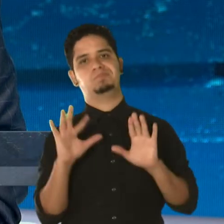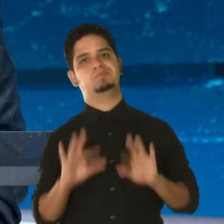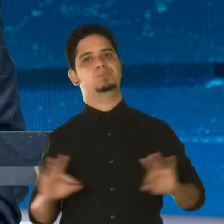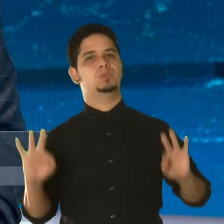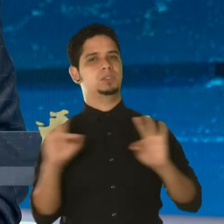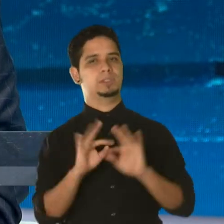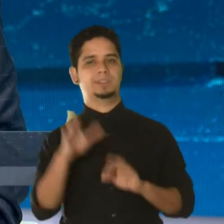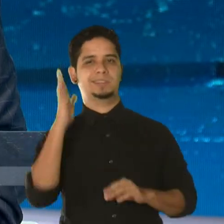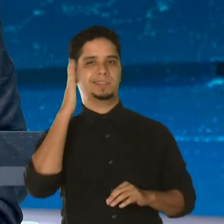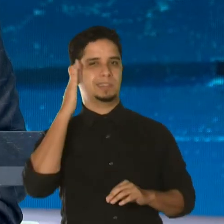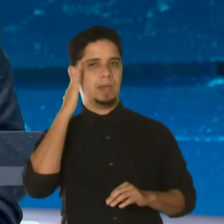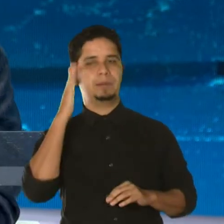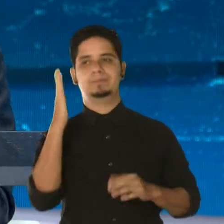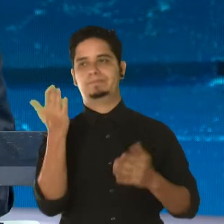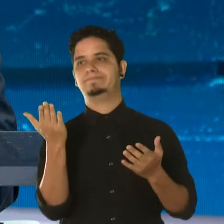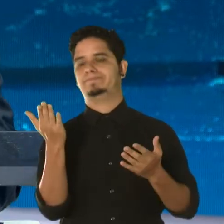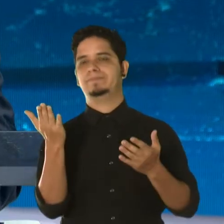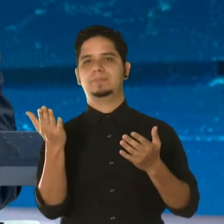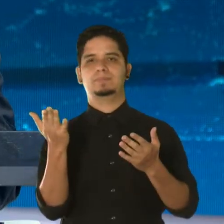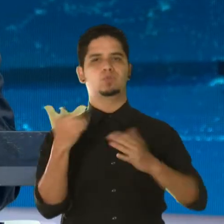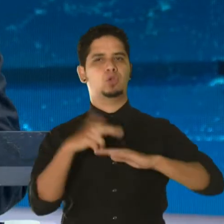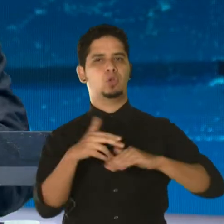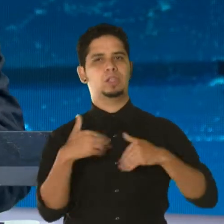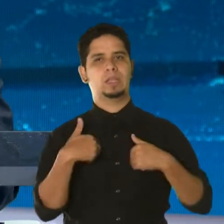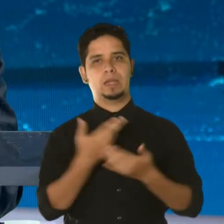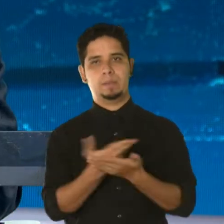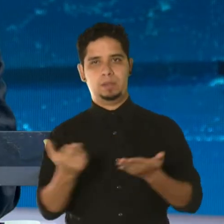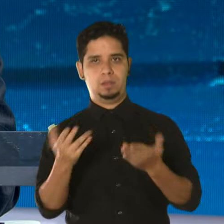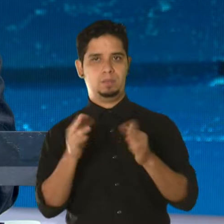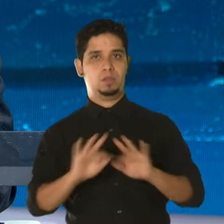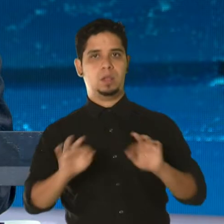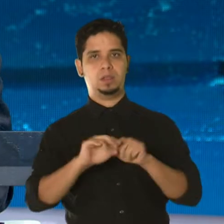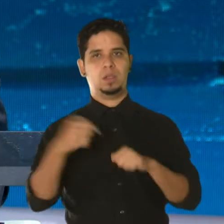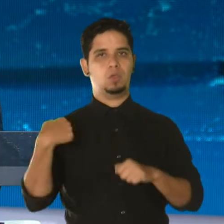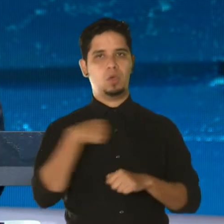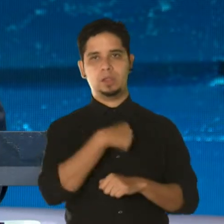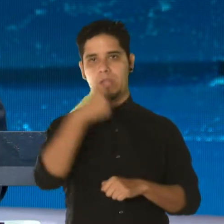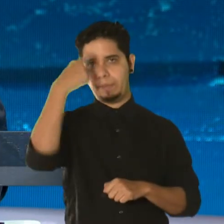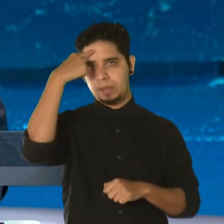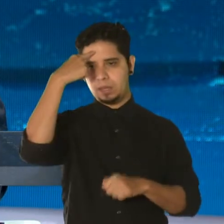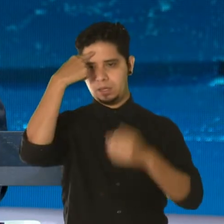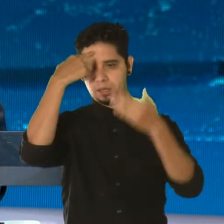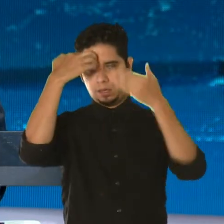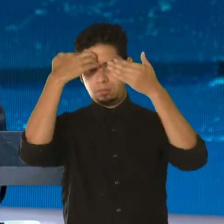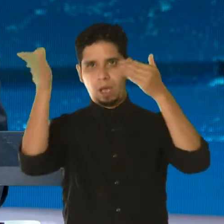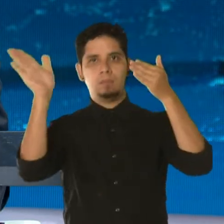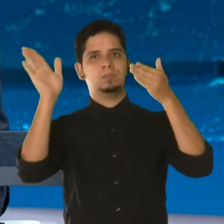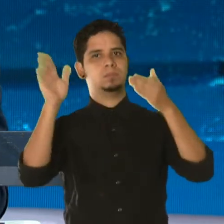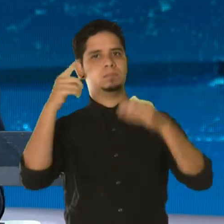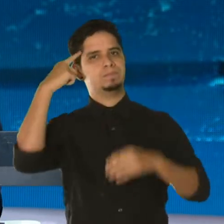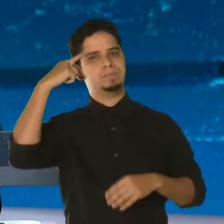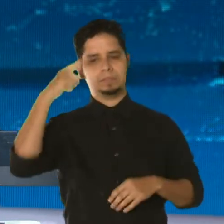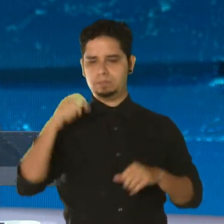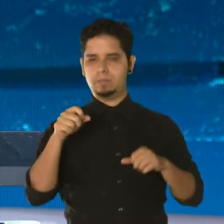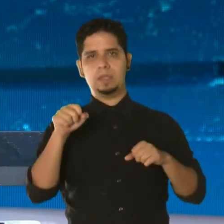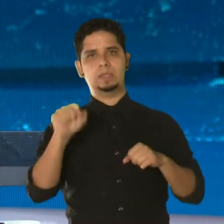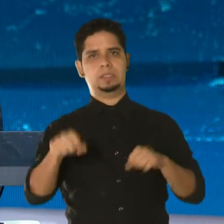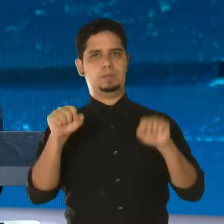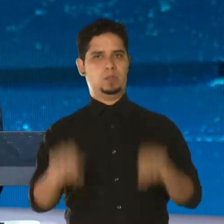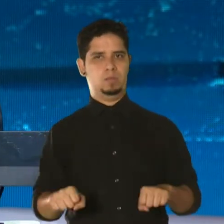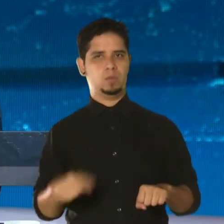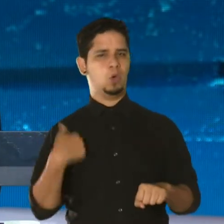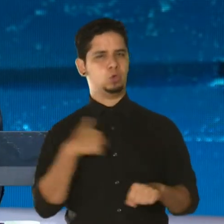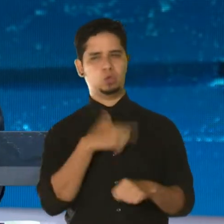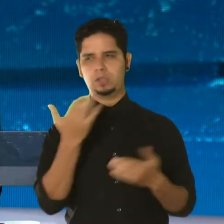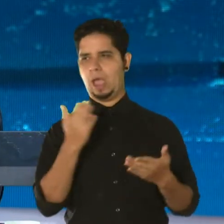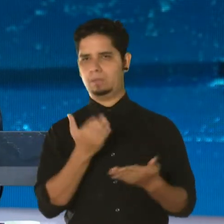existen herramientas. O sea, lo primero que tenemos que hacer es abrir nuestra mente, de que sí podemos. Si algo hemos demostrado nosotros los